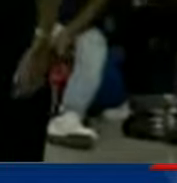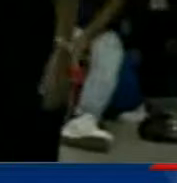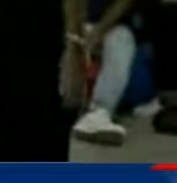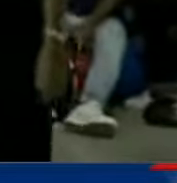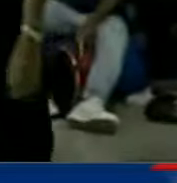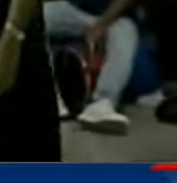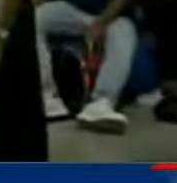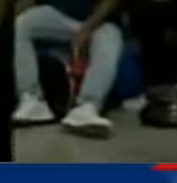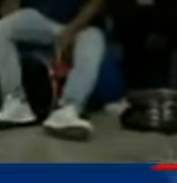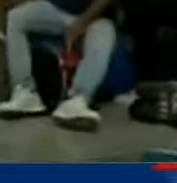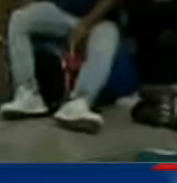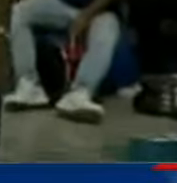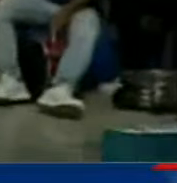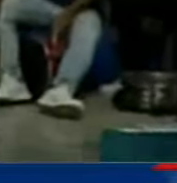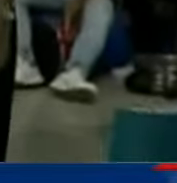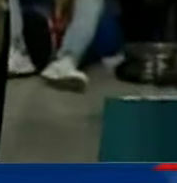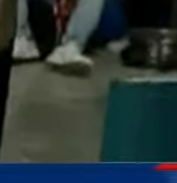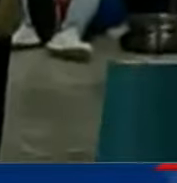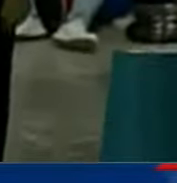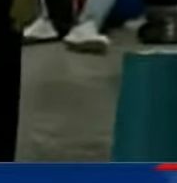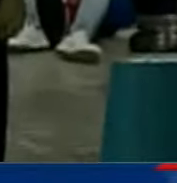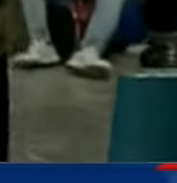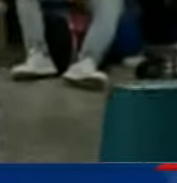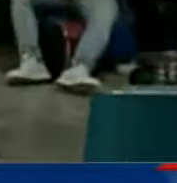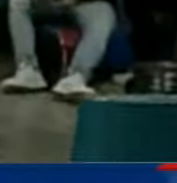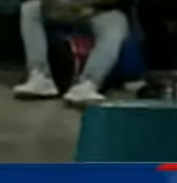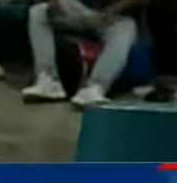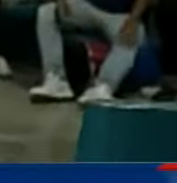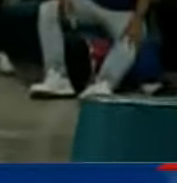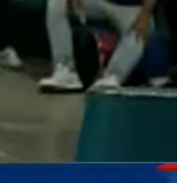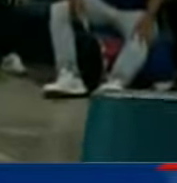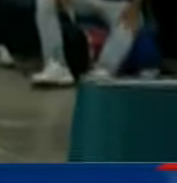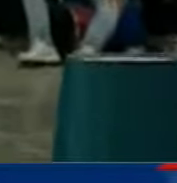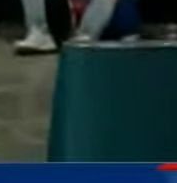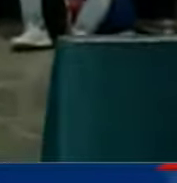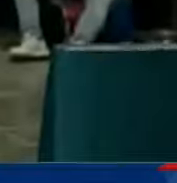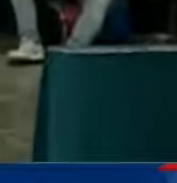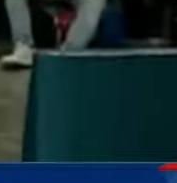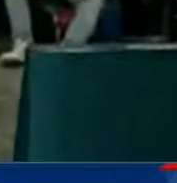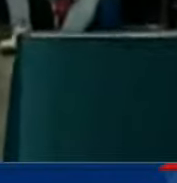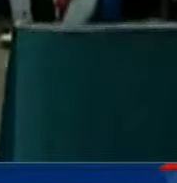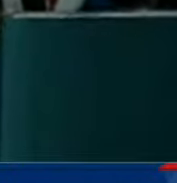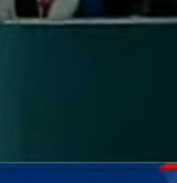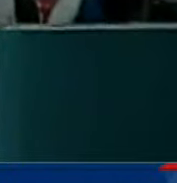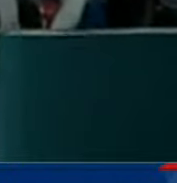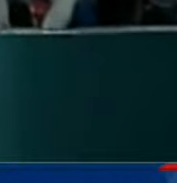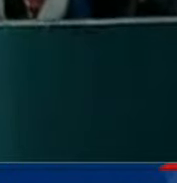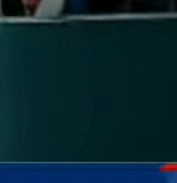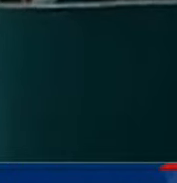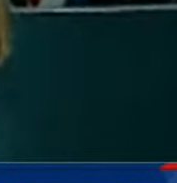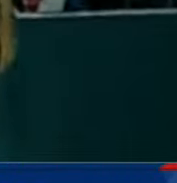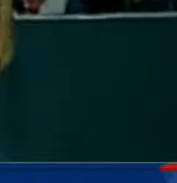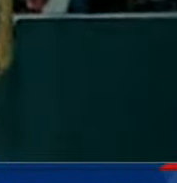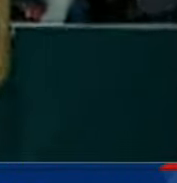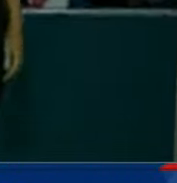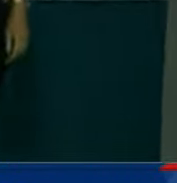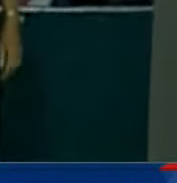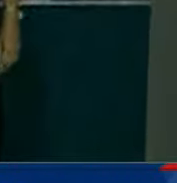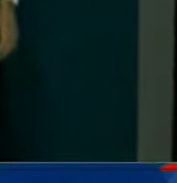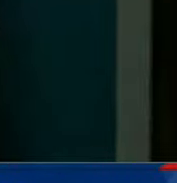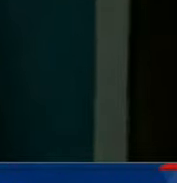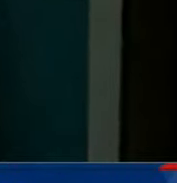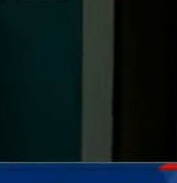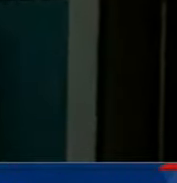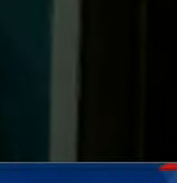Aquí estamos con emoción, con alegría, con mucho agradecimiento, presidente, acompañados de nuestros estudiantes, de nuestros trabajadores, de